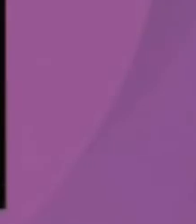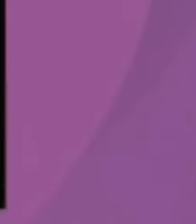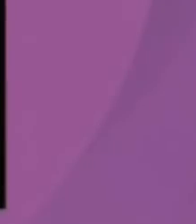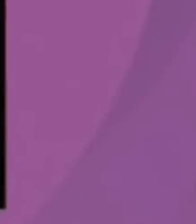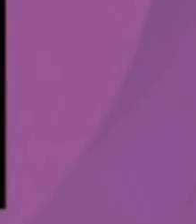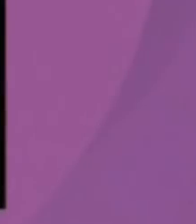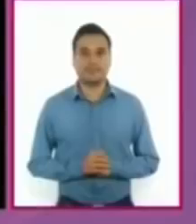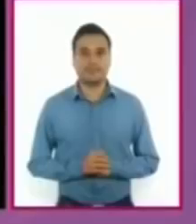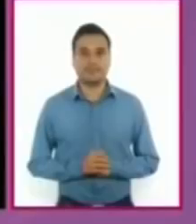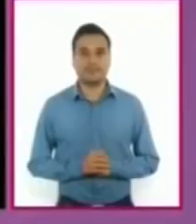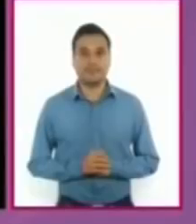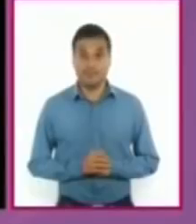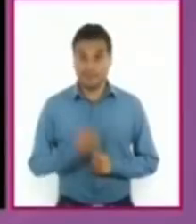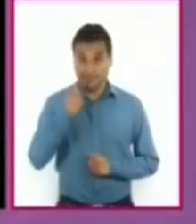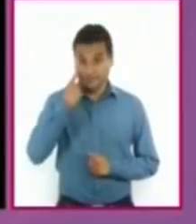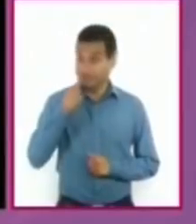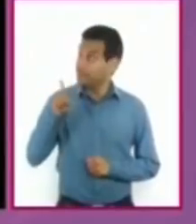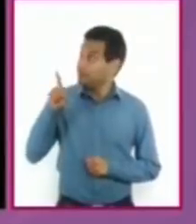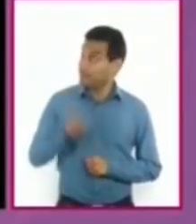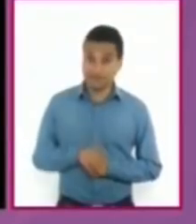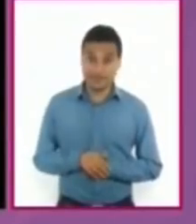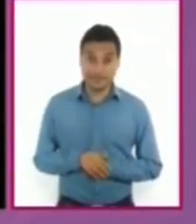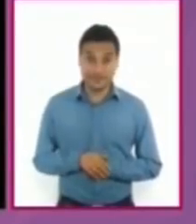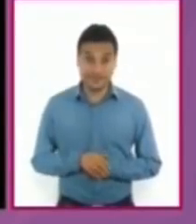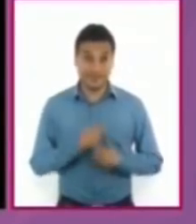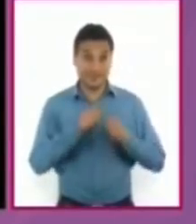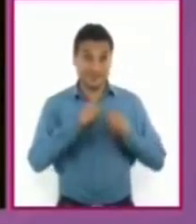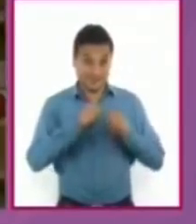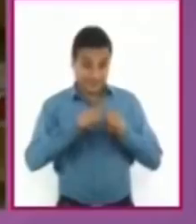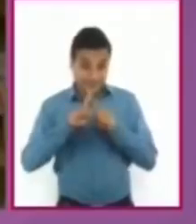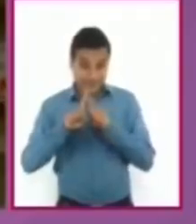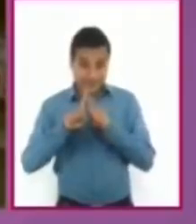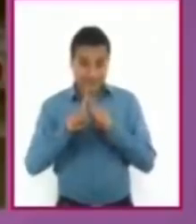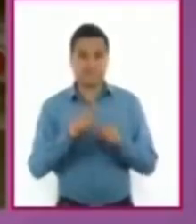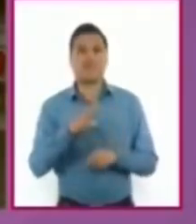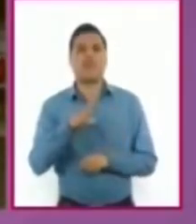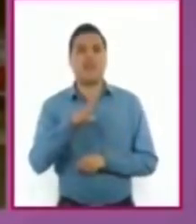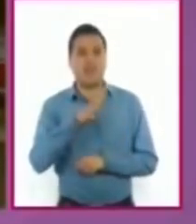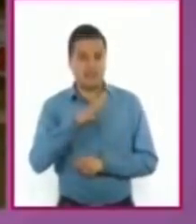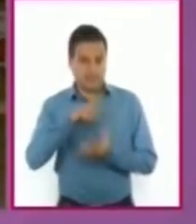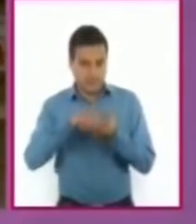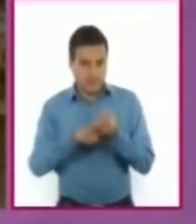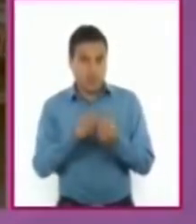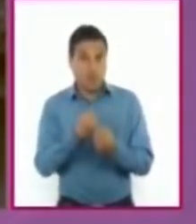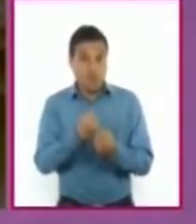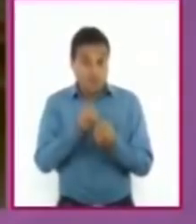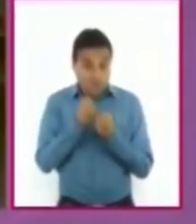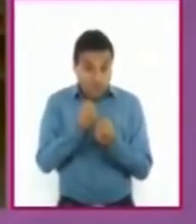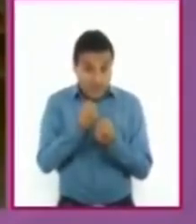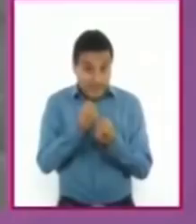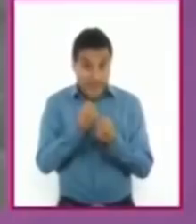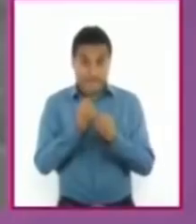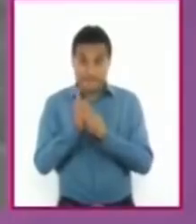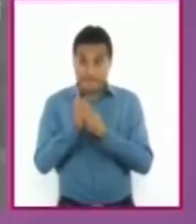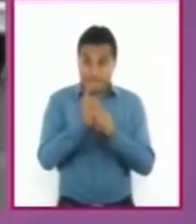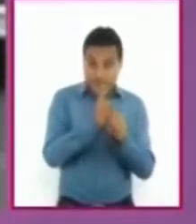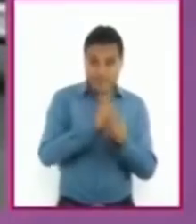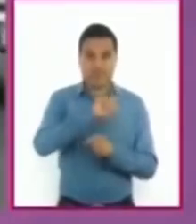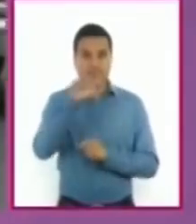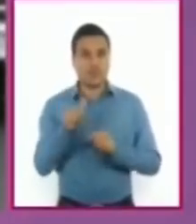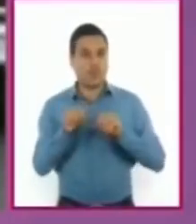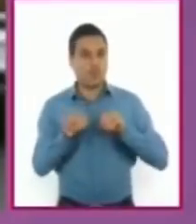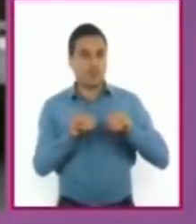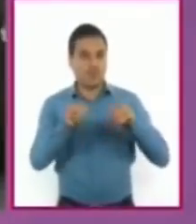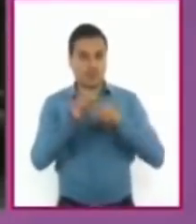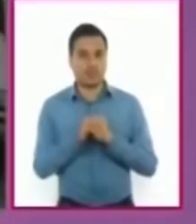En todos estos casos, se ven involucrados distintos tipos de fuerzas que producen movimiento, como resultado de una